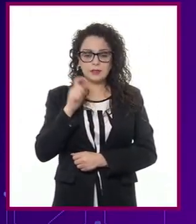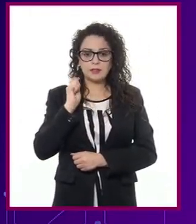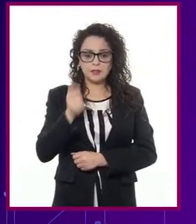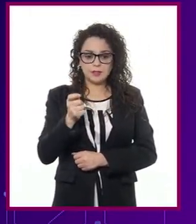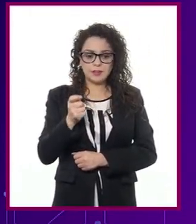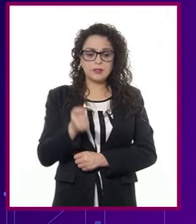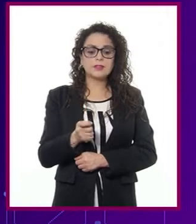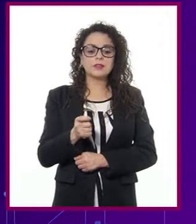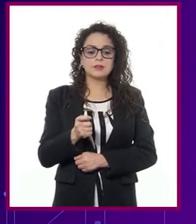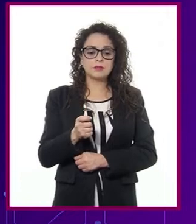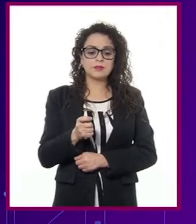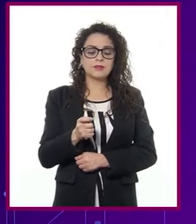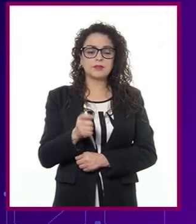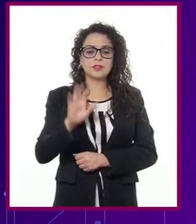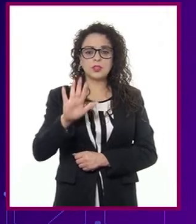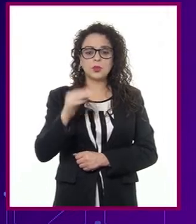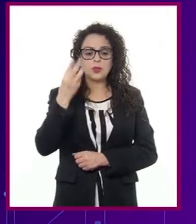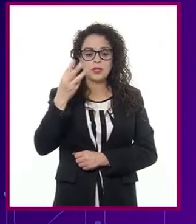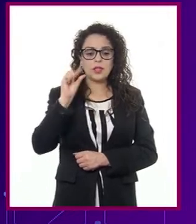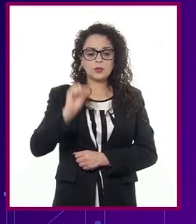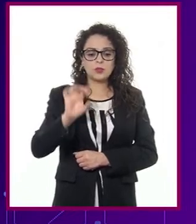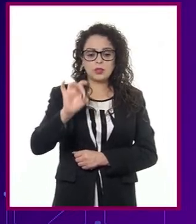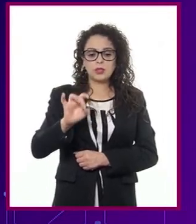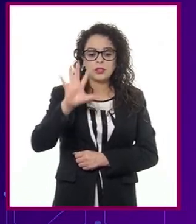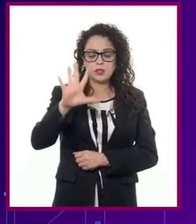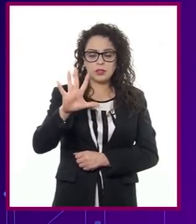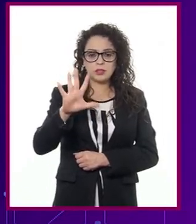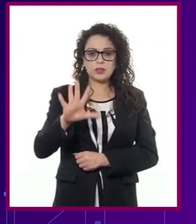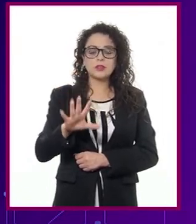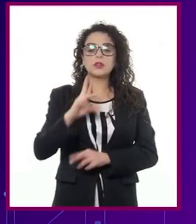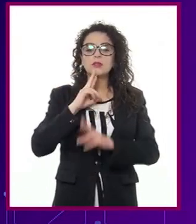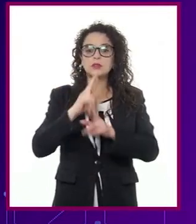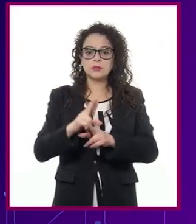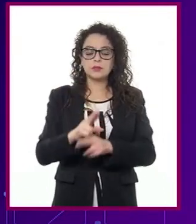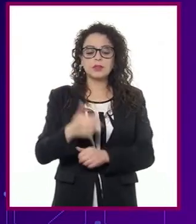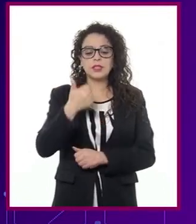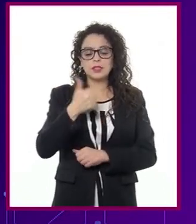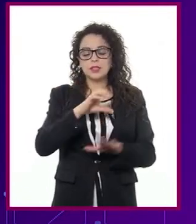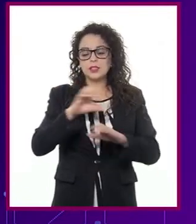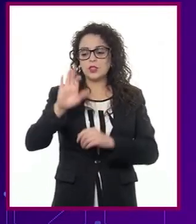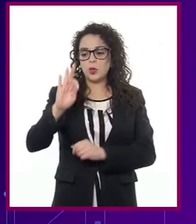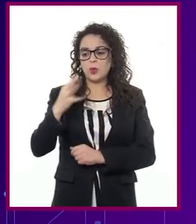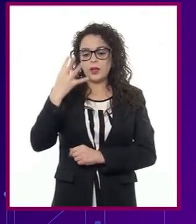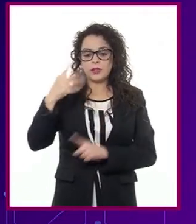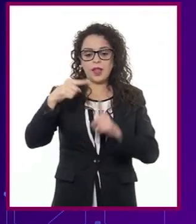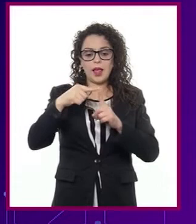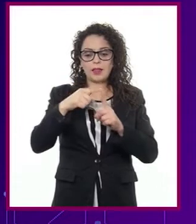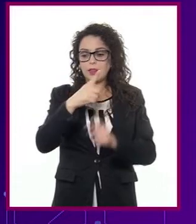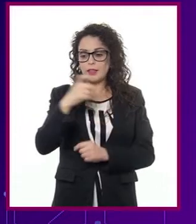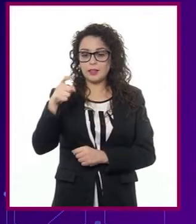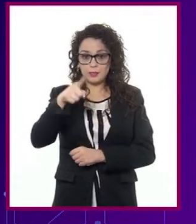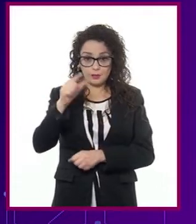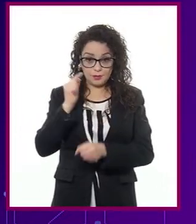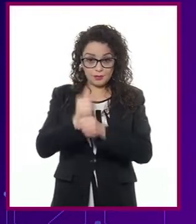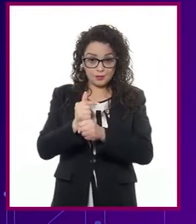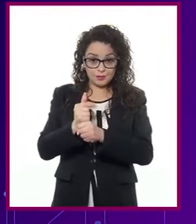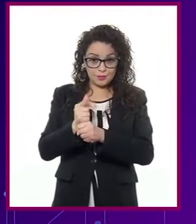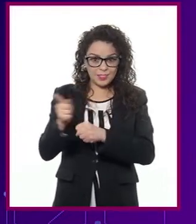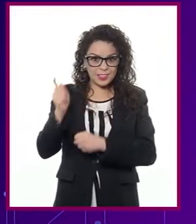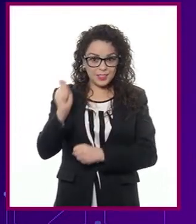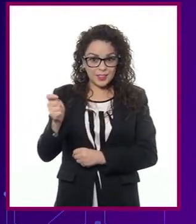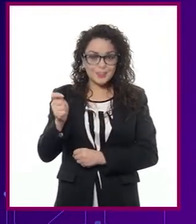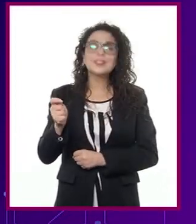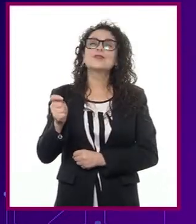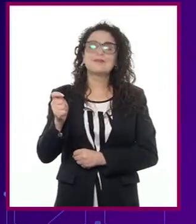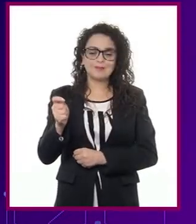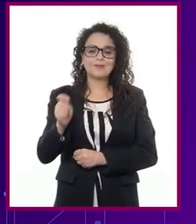53.35 por 644 entre 100. ¿Pueden reconocer este procedimiento? Exacto, es la